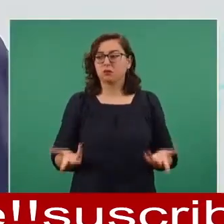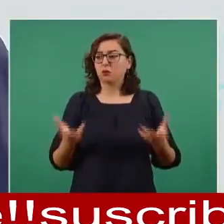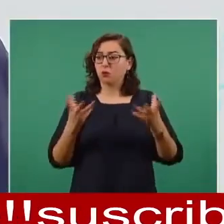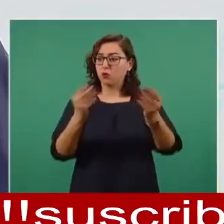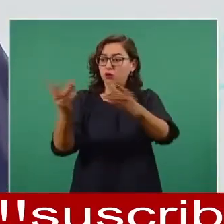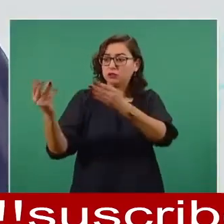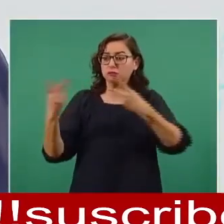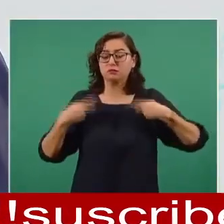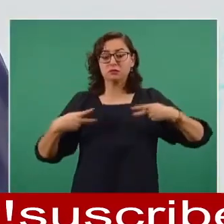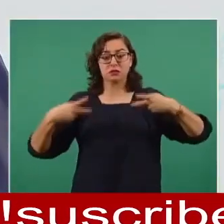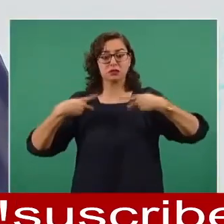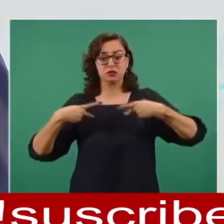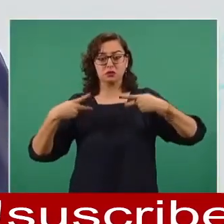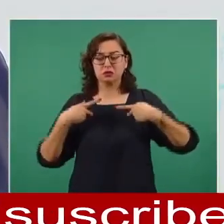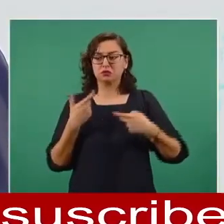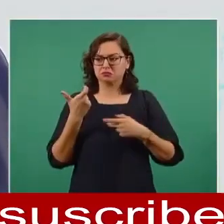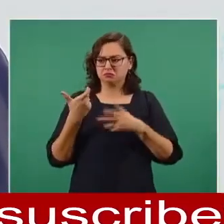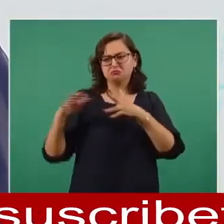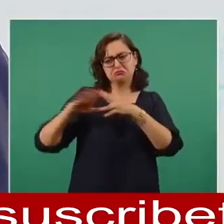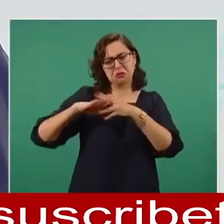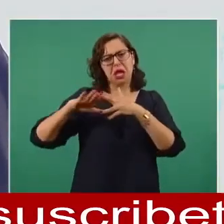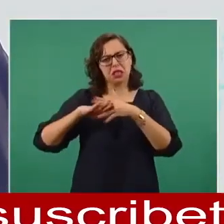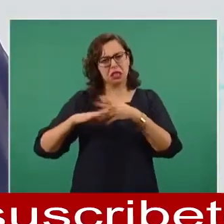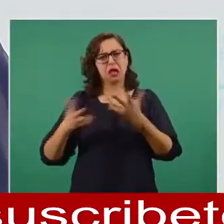a muchos integrantes de las clases medias.